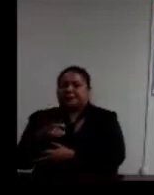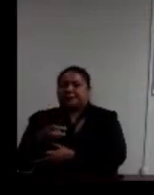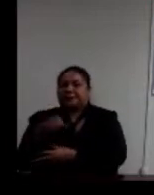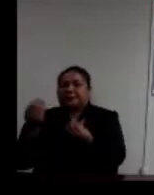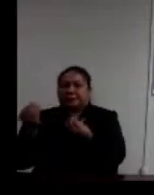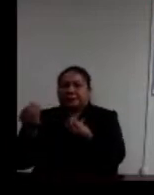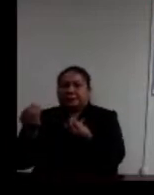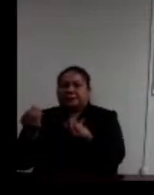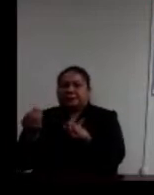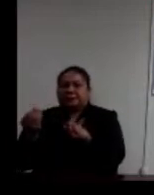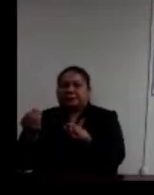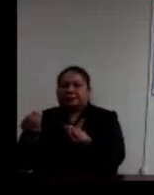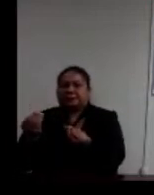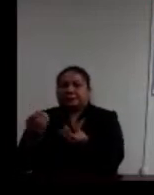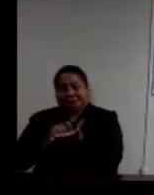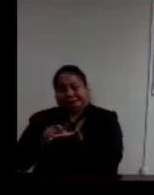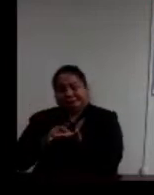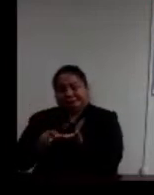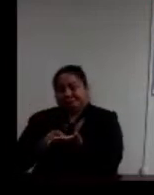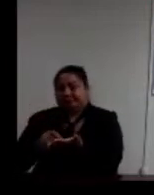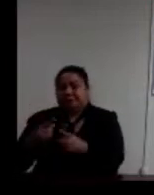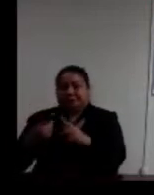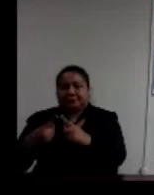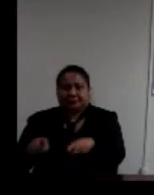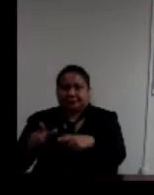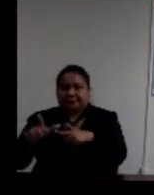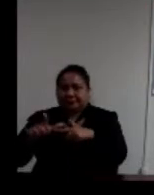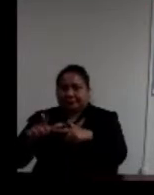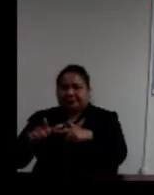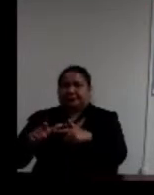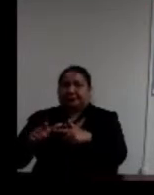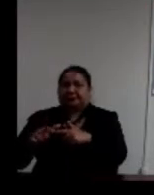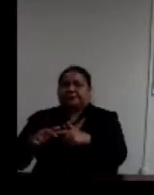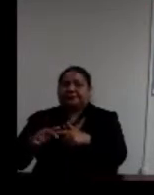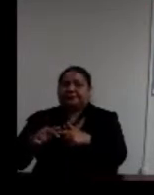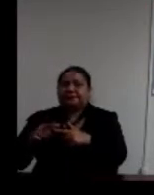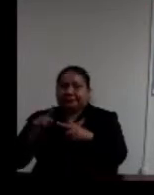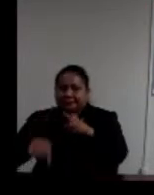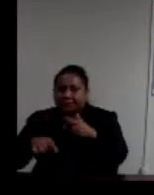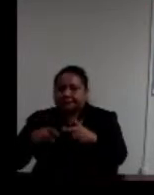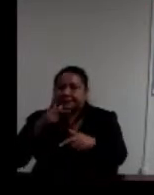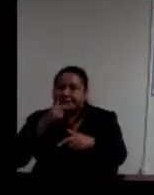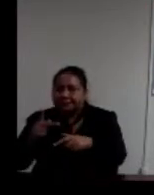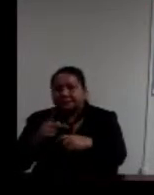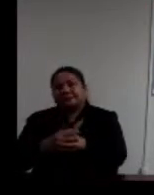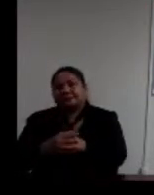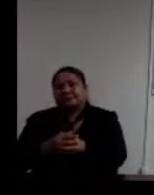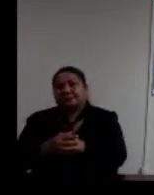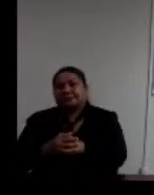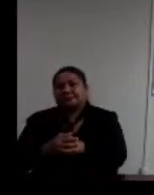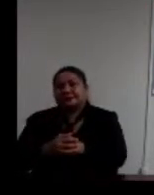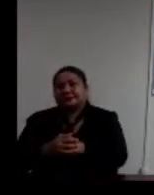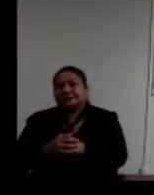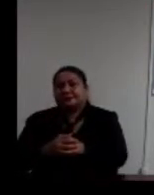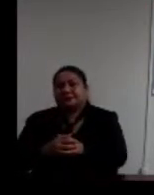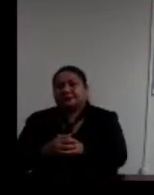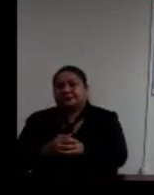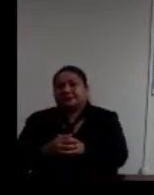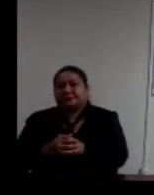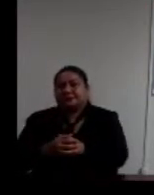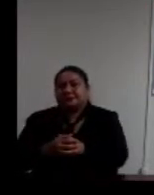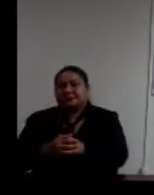muchos errores, aparte de ortografía, muchos errores de omisión, sustracción o de inversión.